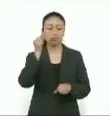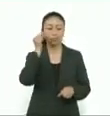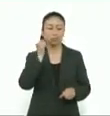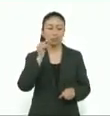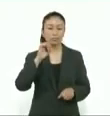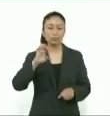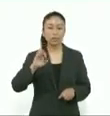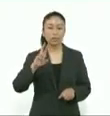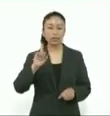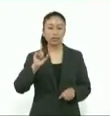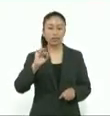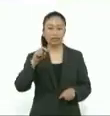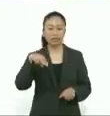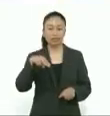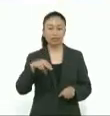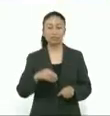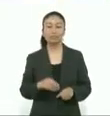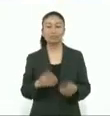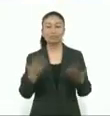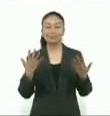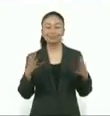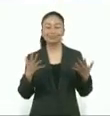Salgado Pineda.